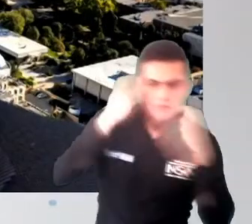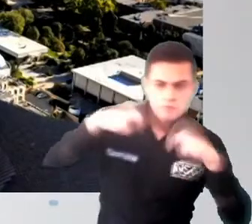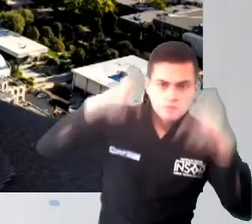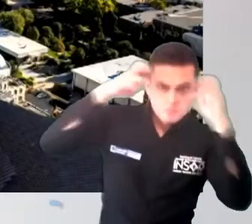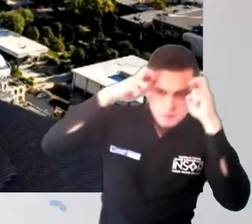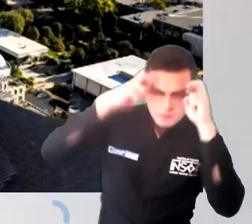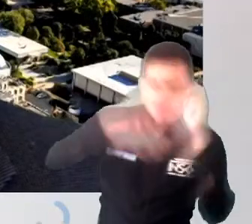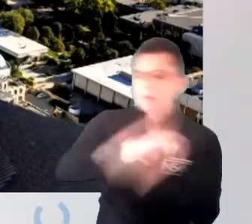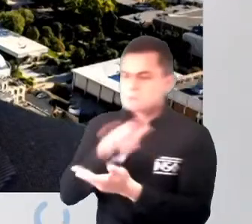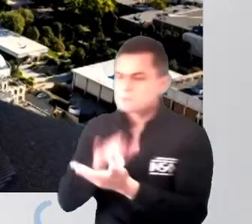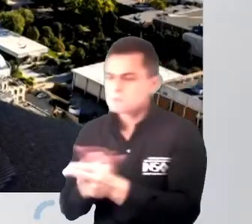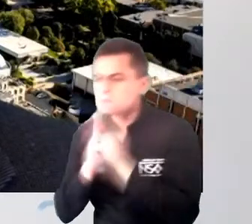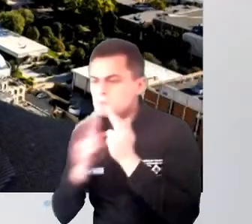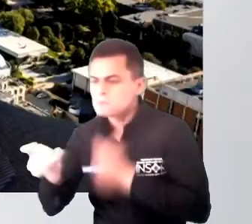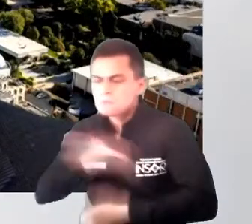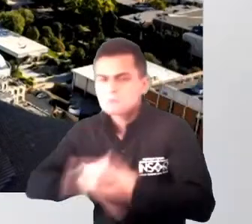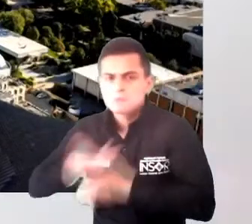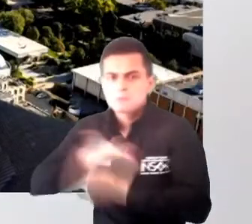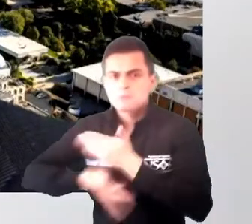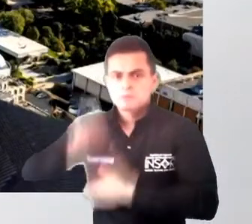docentes.